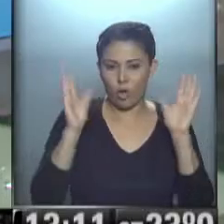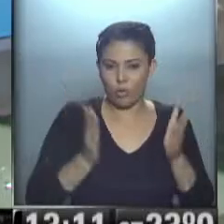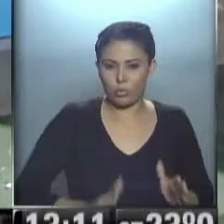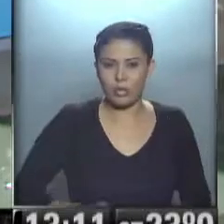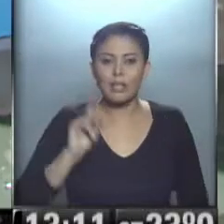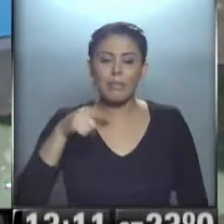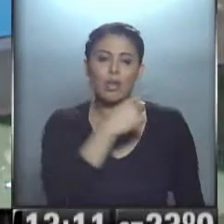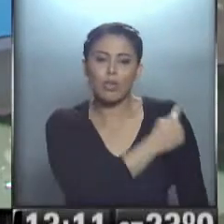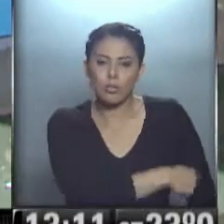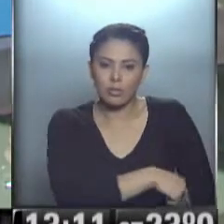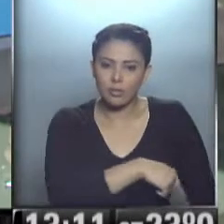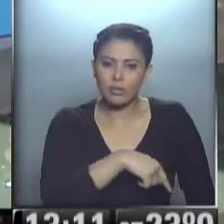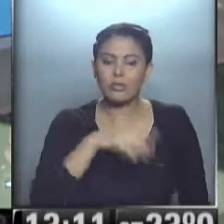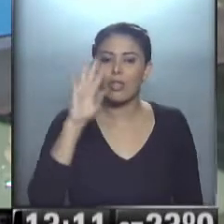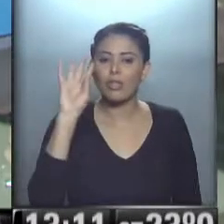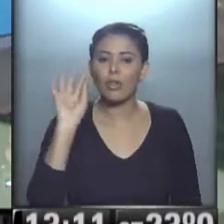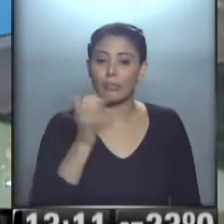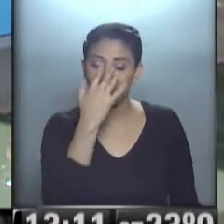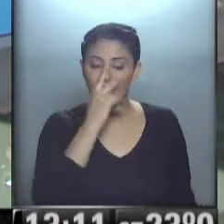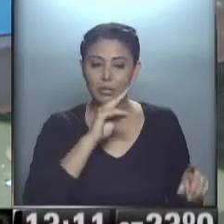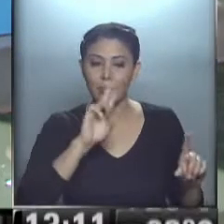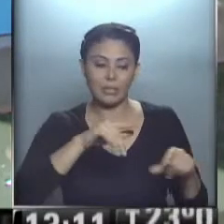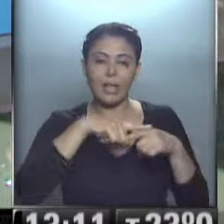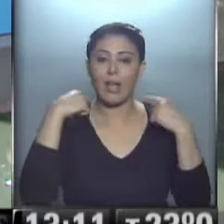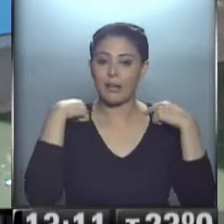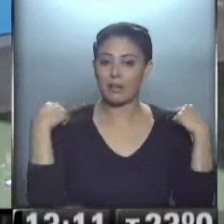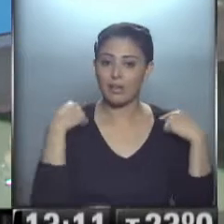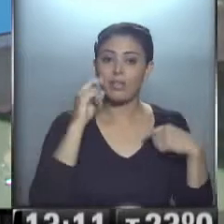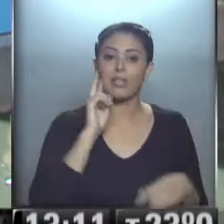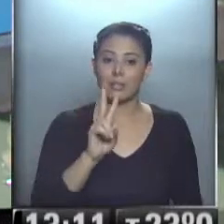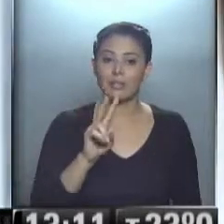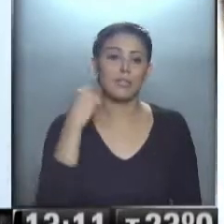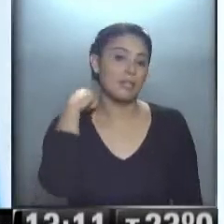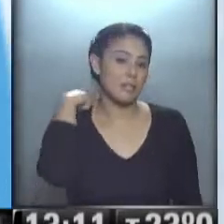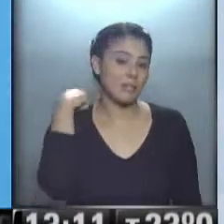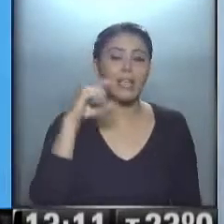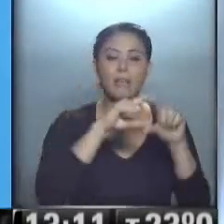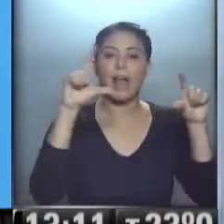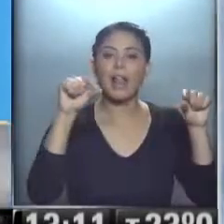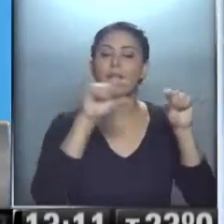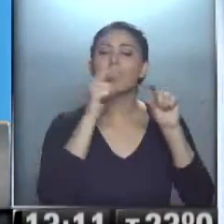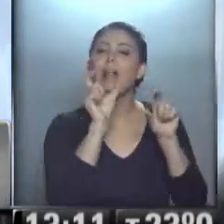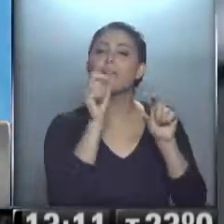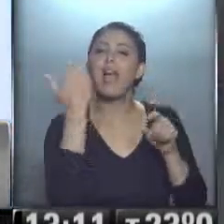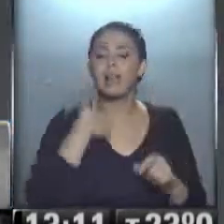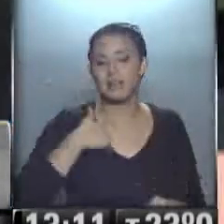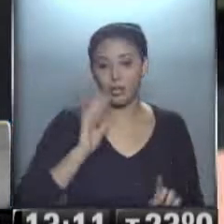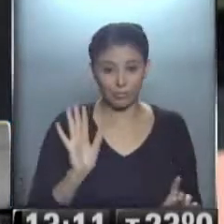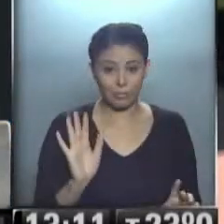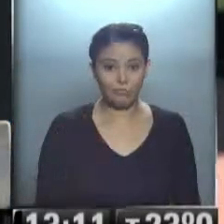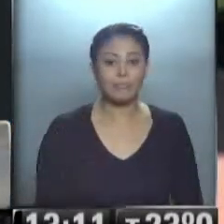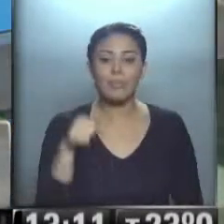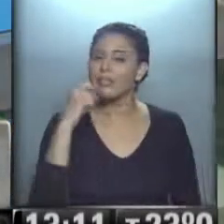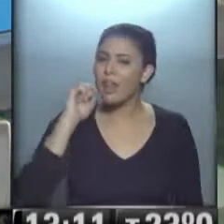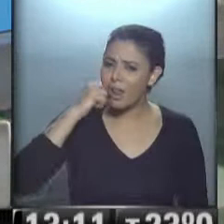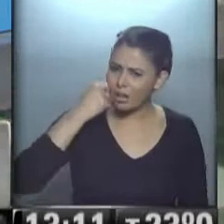en los costados, ¿no? Dorado en los costados. Y arriba diciendo argentino. Como para que no queden dudas. Qué linda. Con esta camiseta. Es